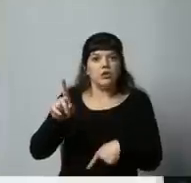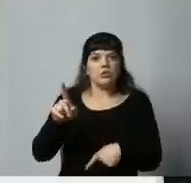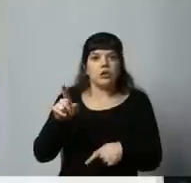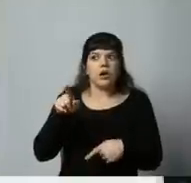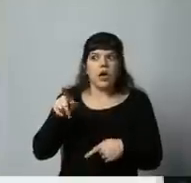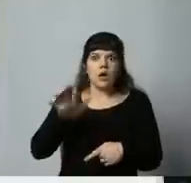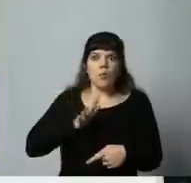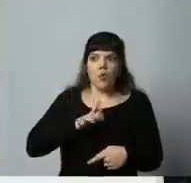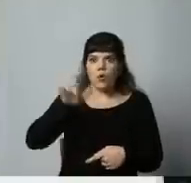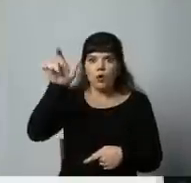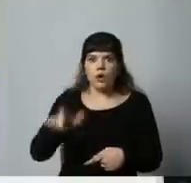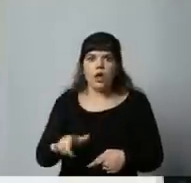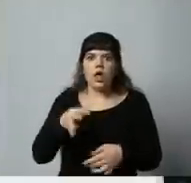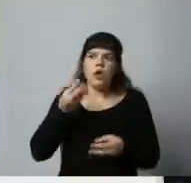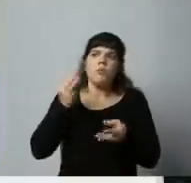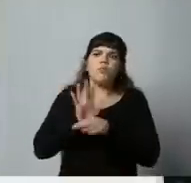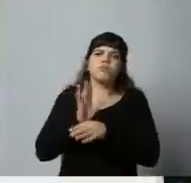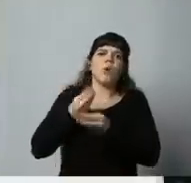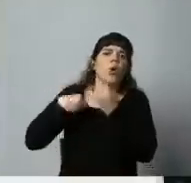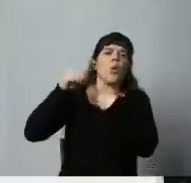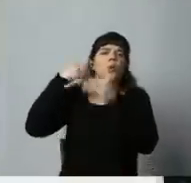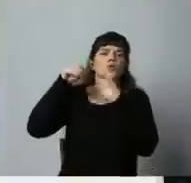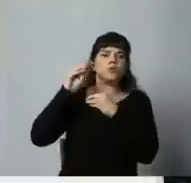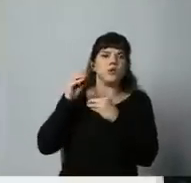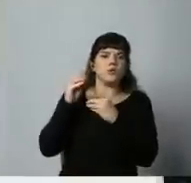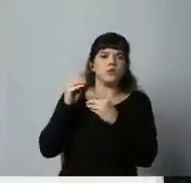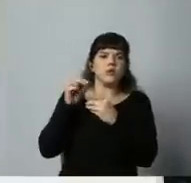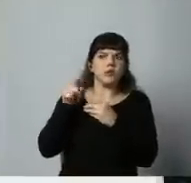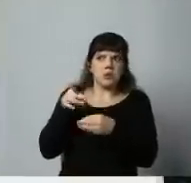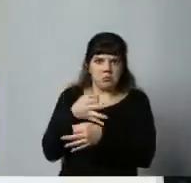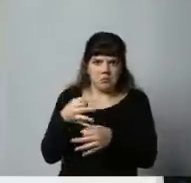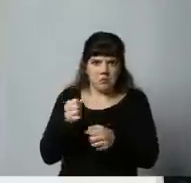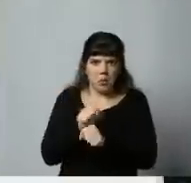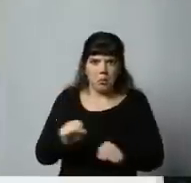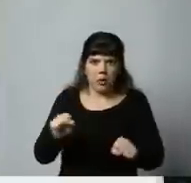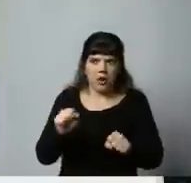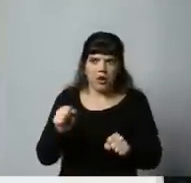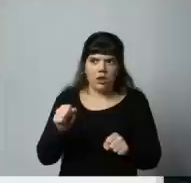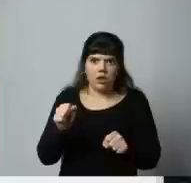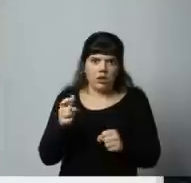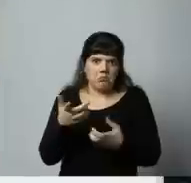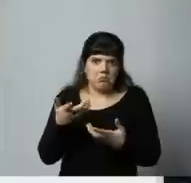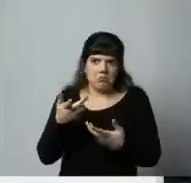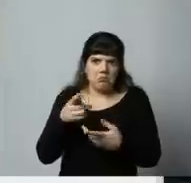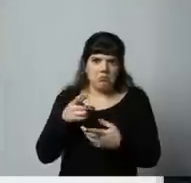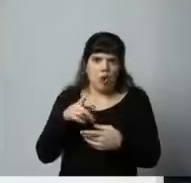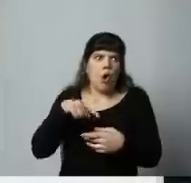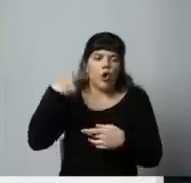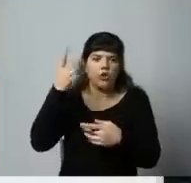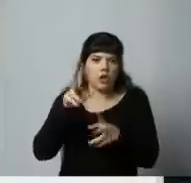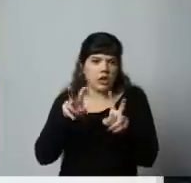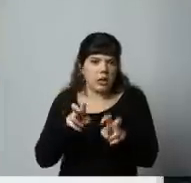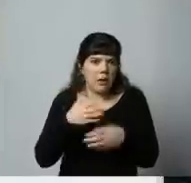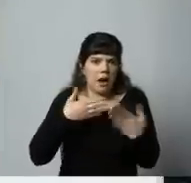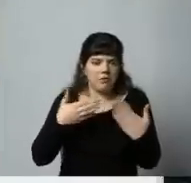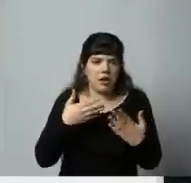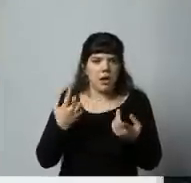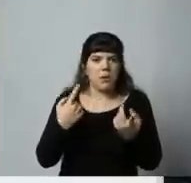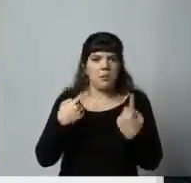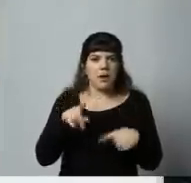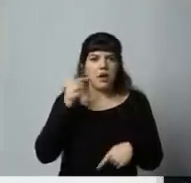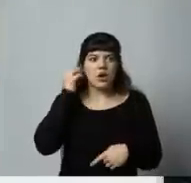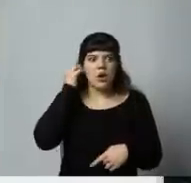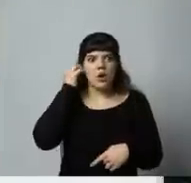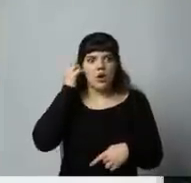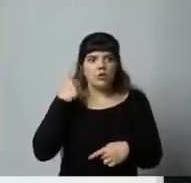decidió excusarse es decir que ella perfectamente se podía haber excusado no pero a mí lo que